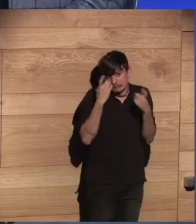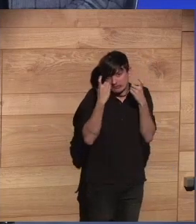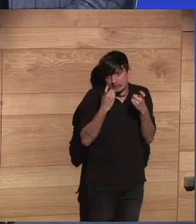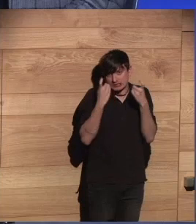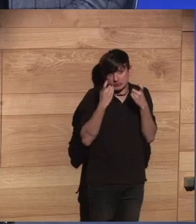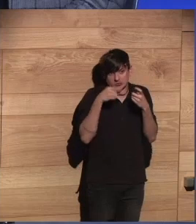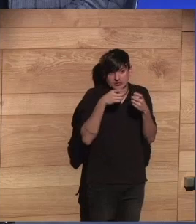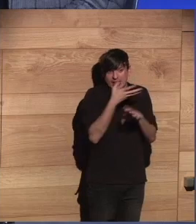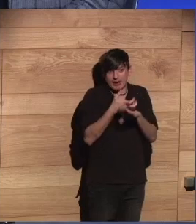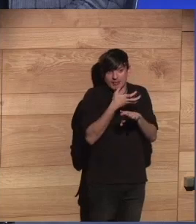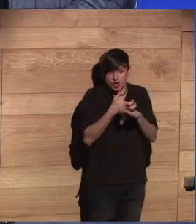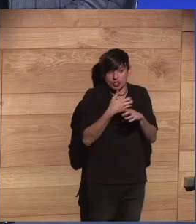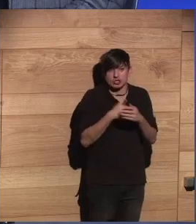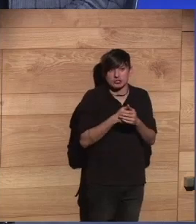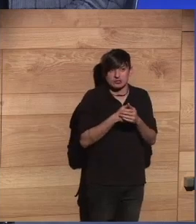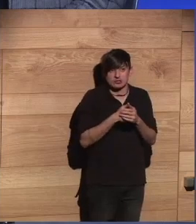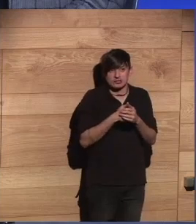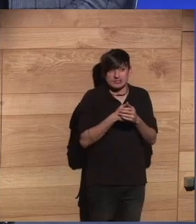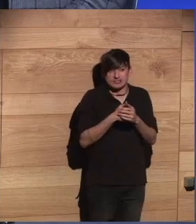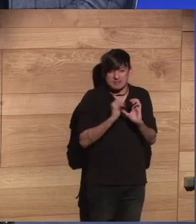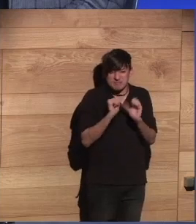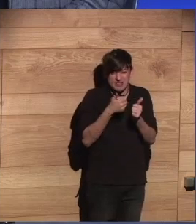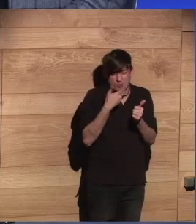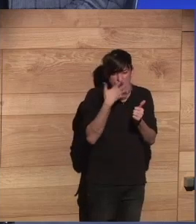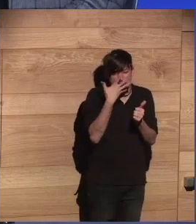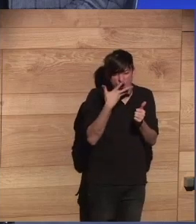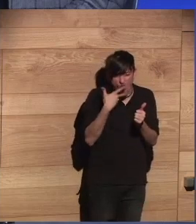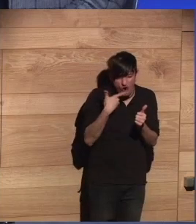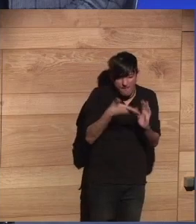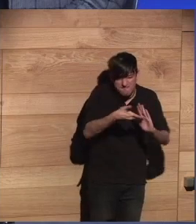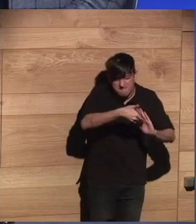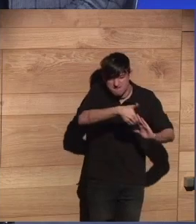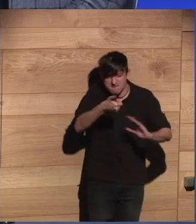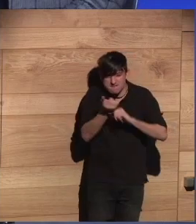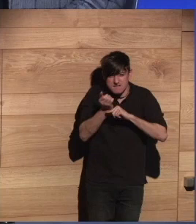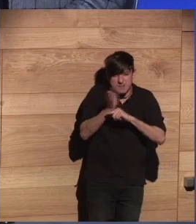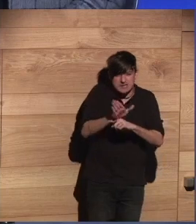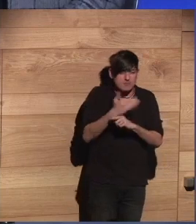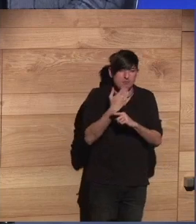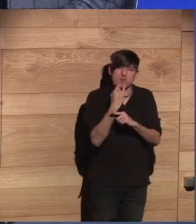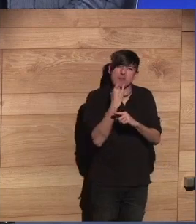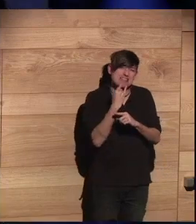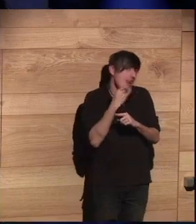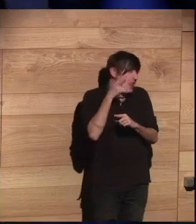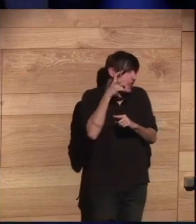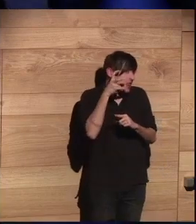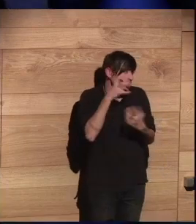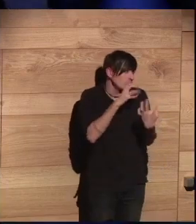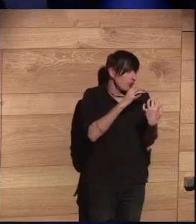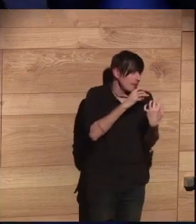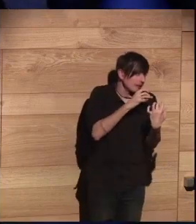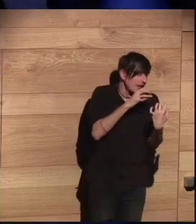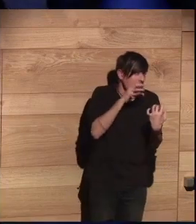también en esta grabación, y empiezas a sacar el color punzante y metálico de una trompeta con sordina que lo mezcla con